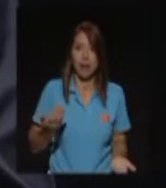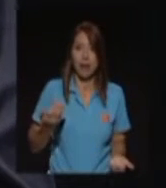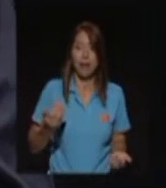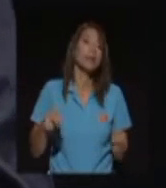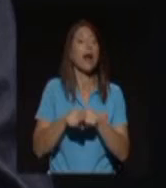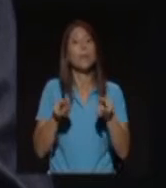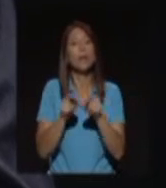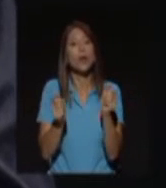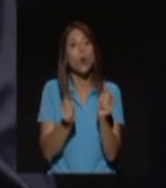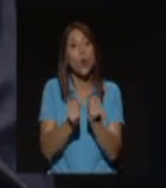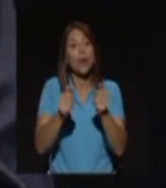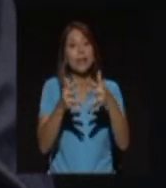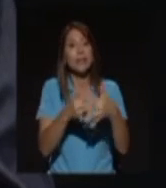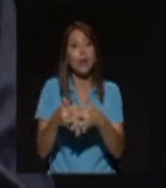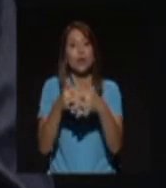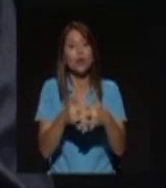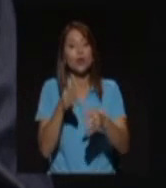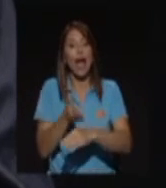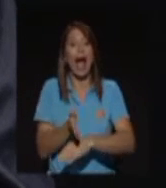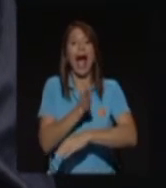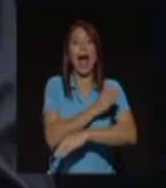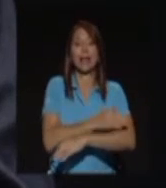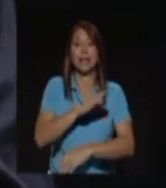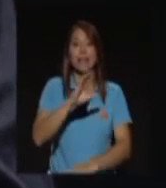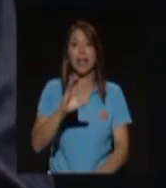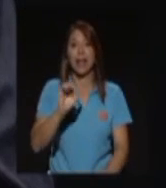Después, con los Estados Unidos, antes de CAFTA, teníamos